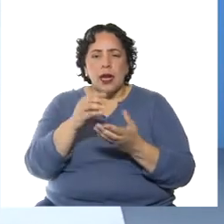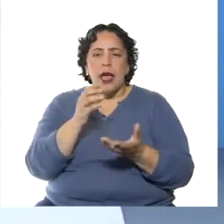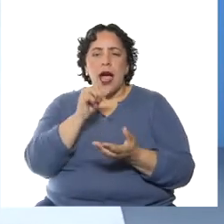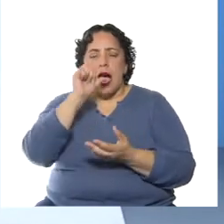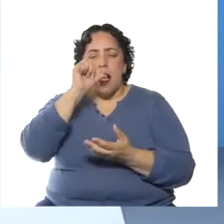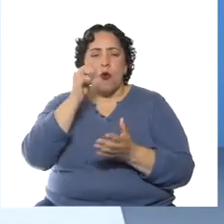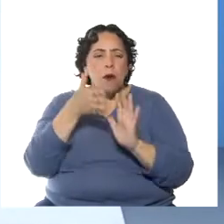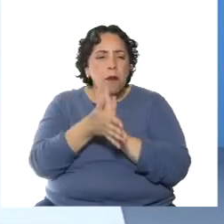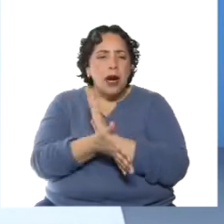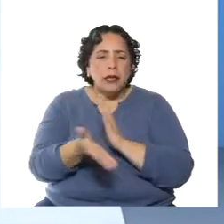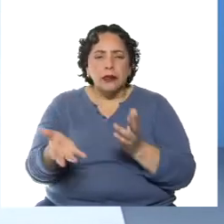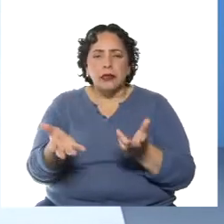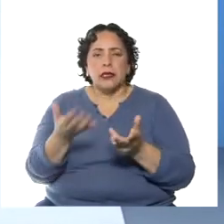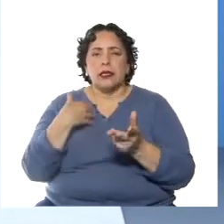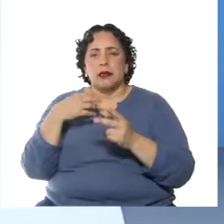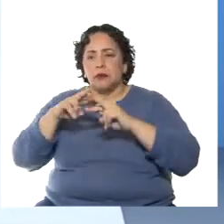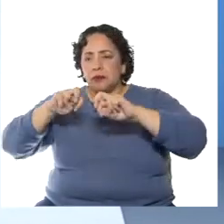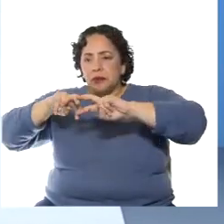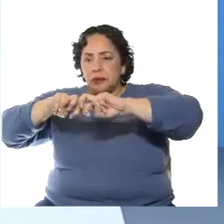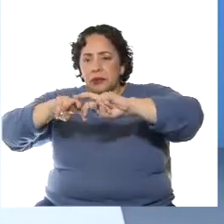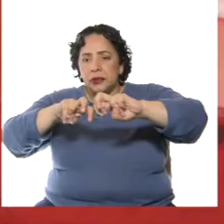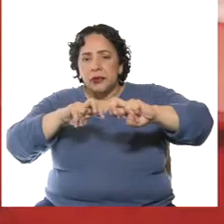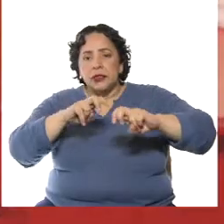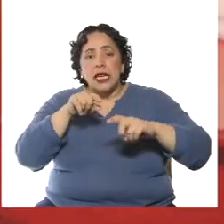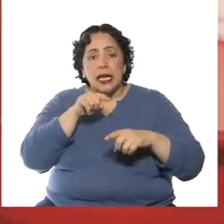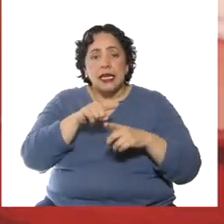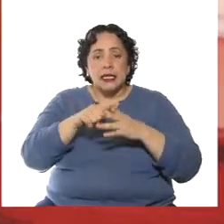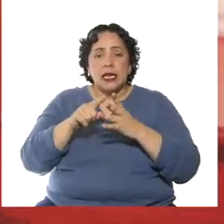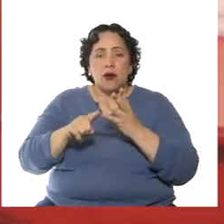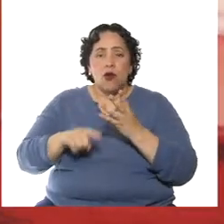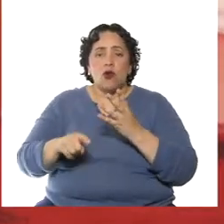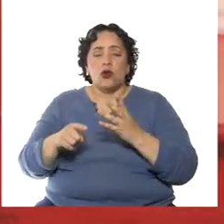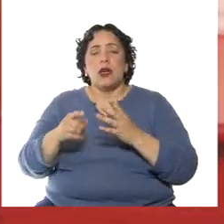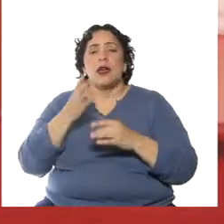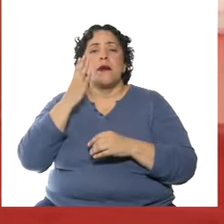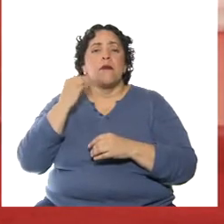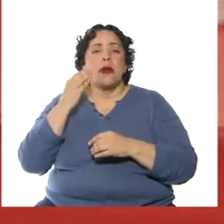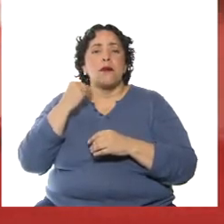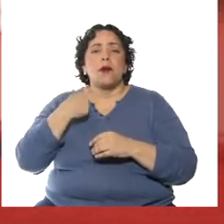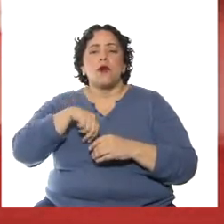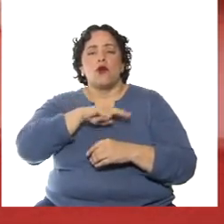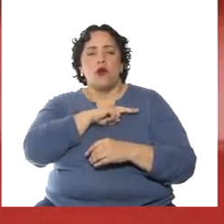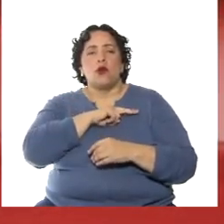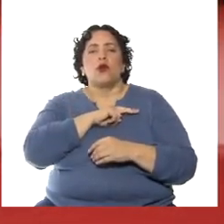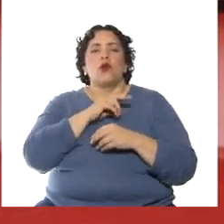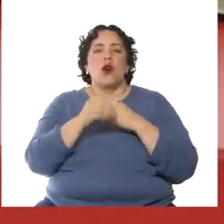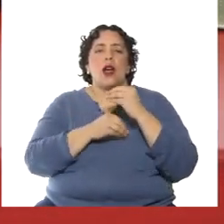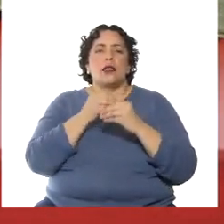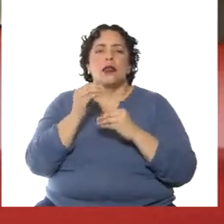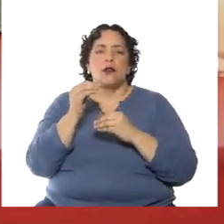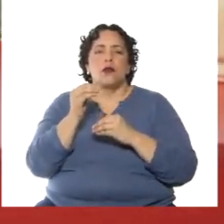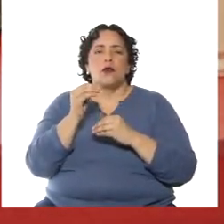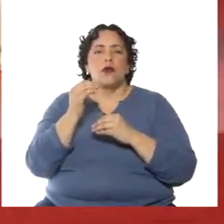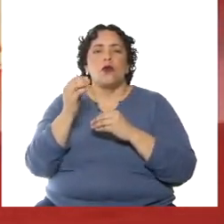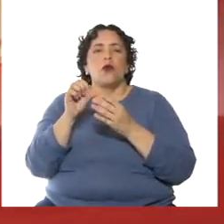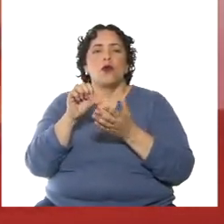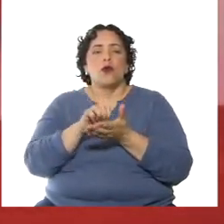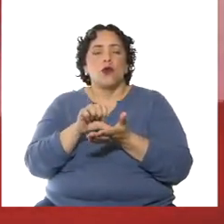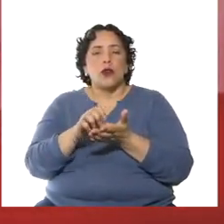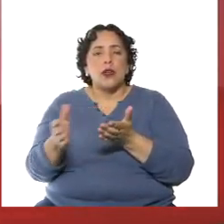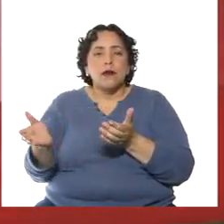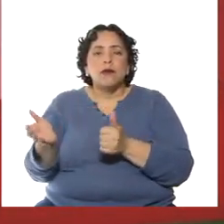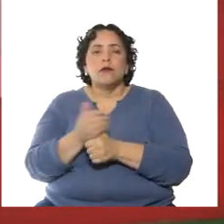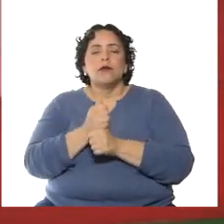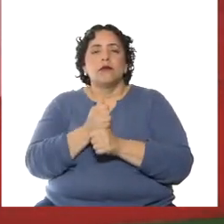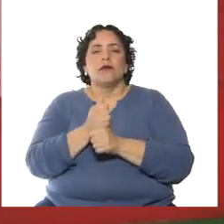qué sucede, ¿verdad? Y entonces, esos son los experimentos que nosotros vamos a ir haciendo, donde vamos a